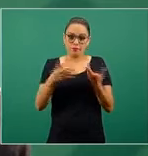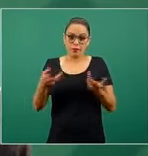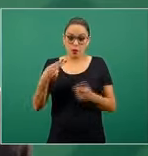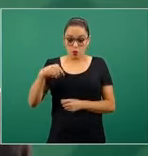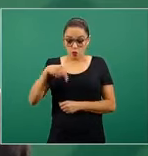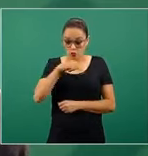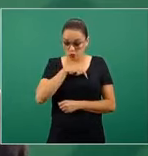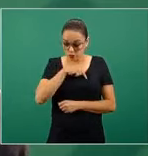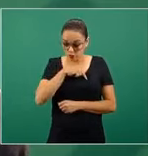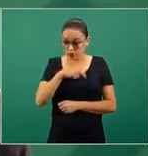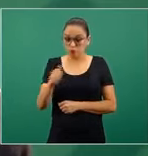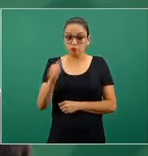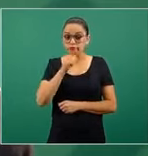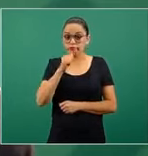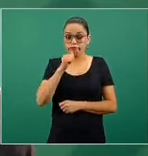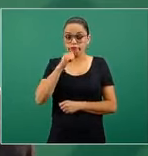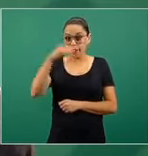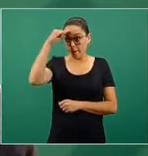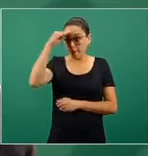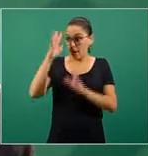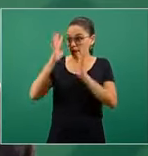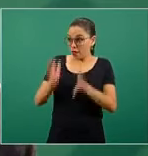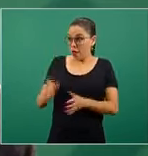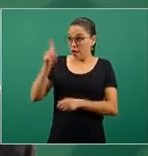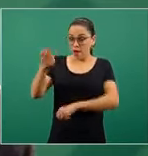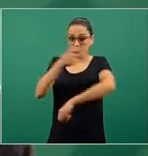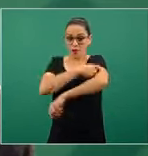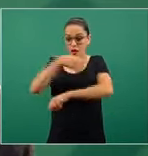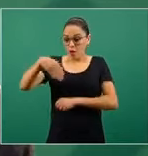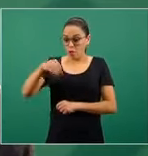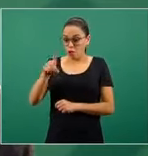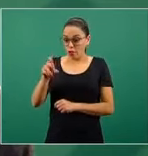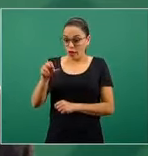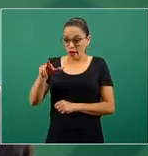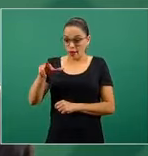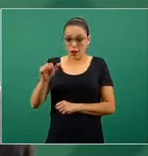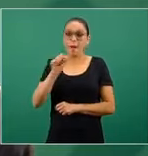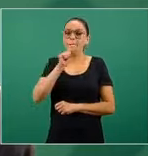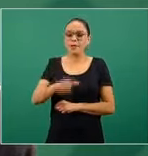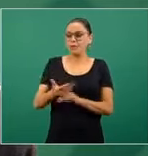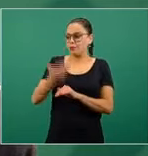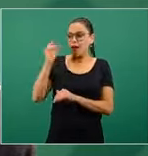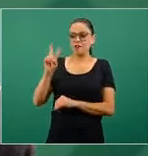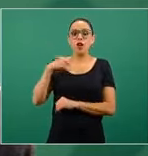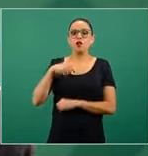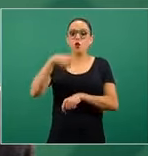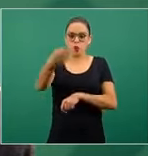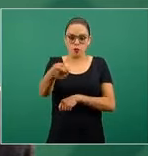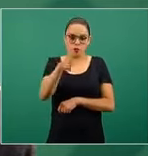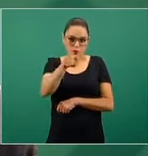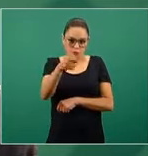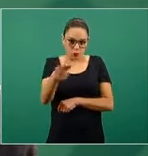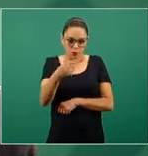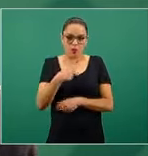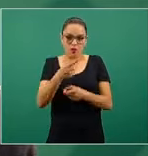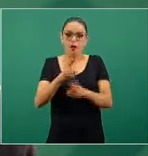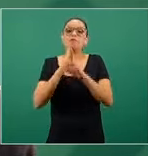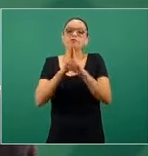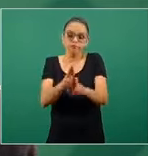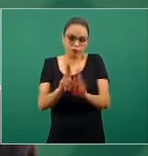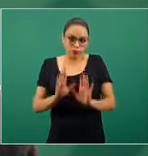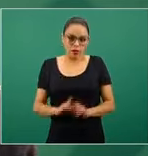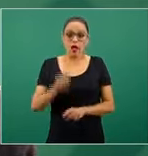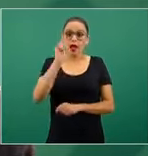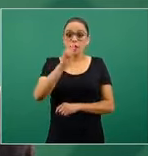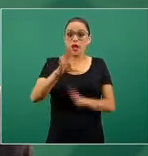considerado todavía Moderna, como se lo respondía a usted el propio viernes, entre otras razones porque su calendario de posible